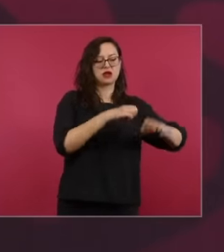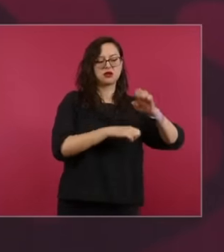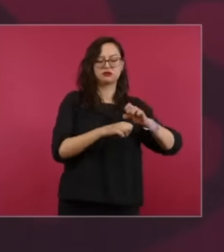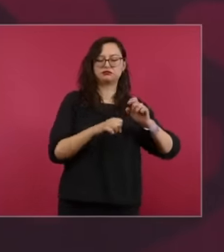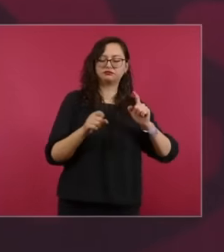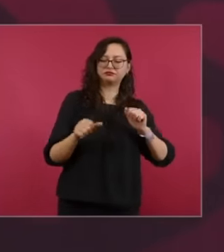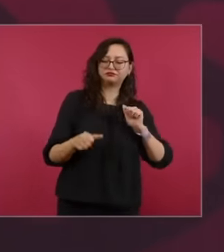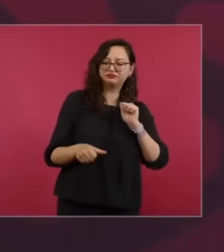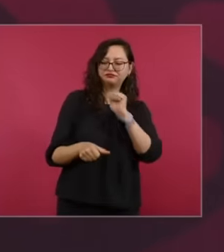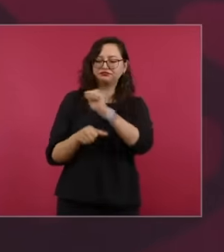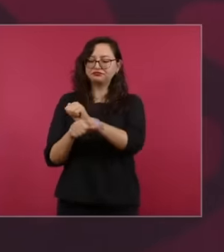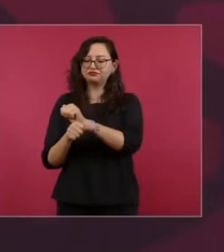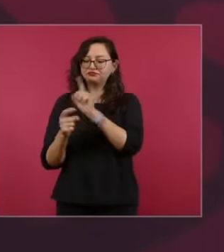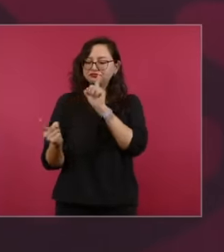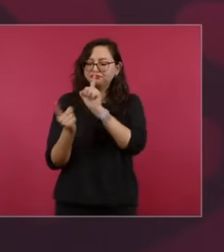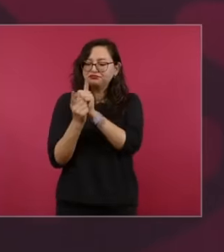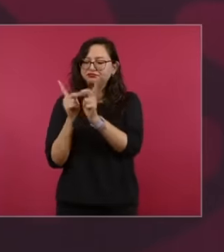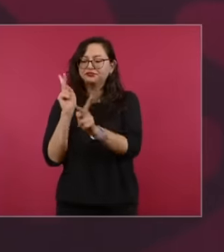recordarlo.